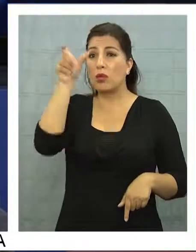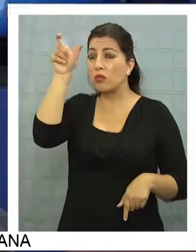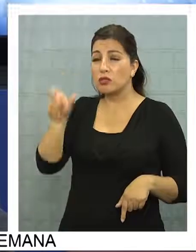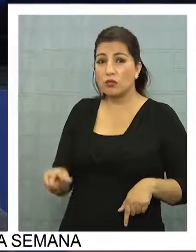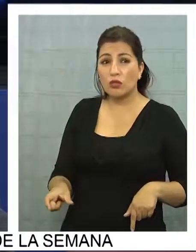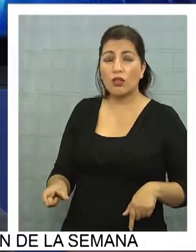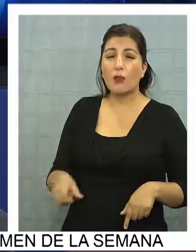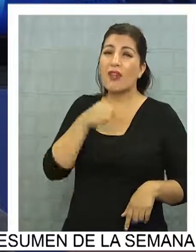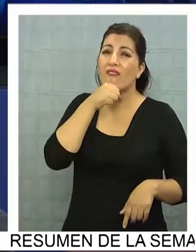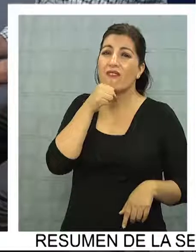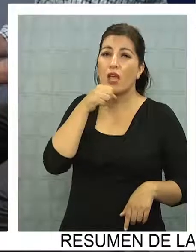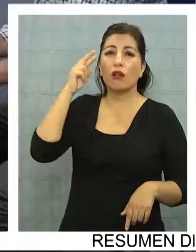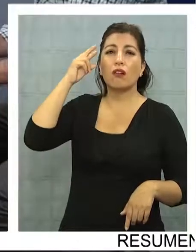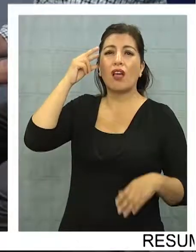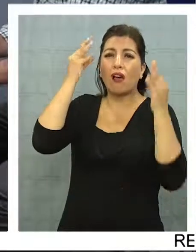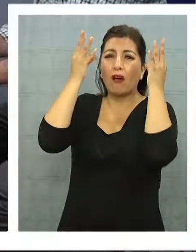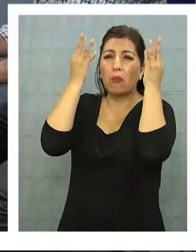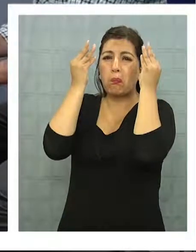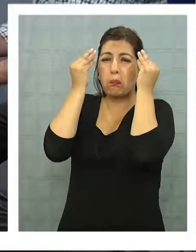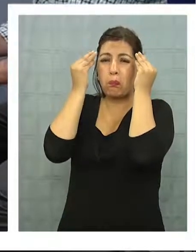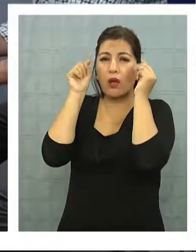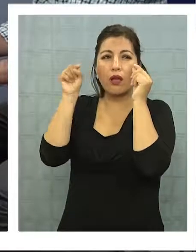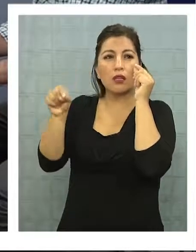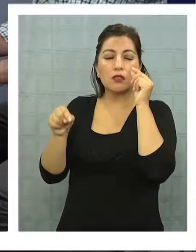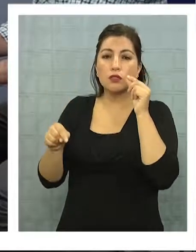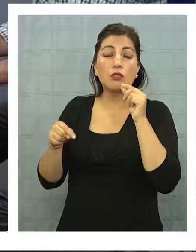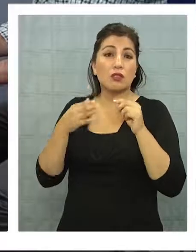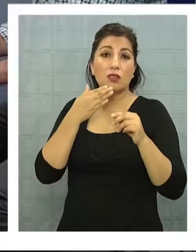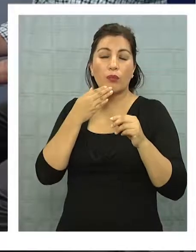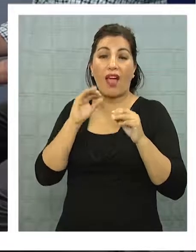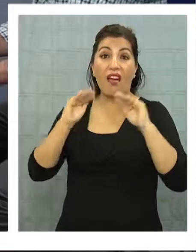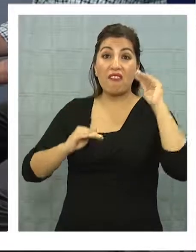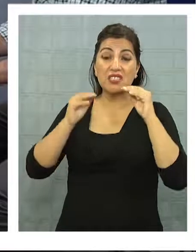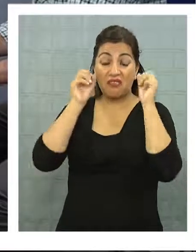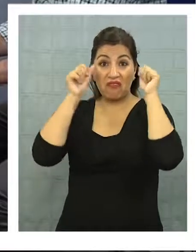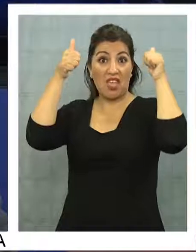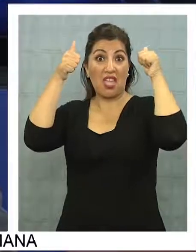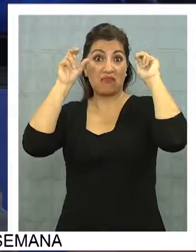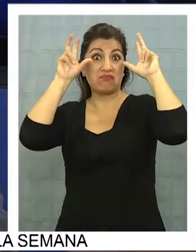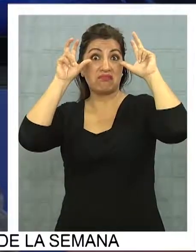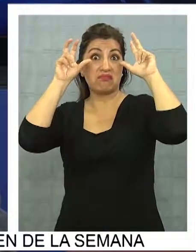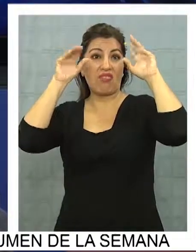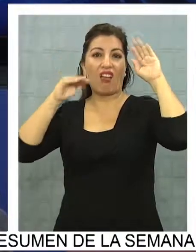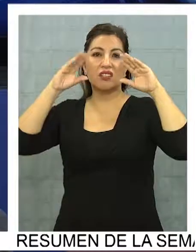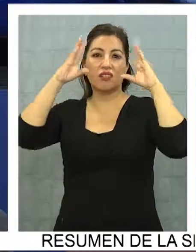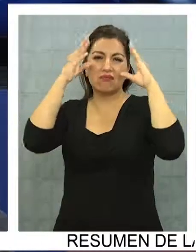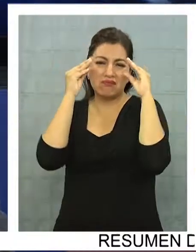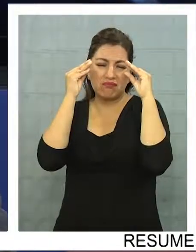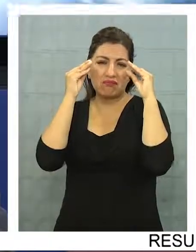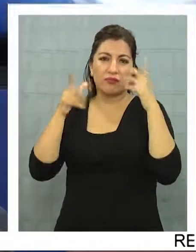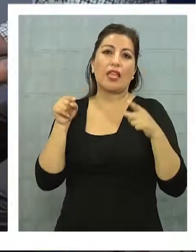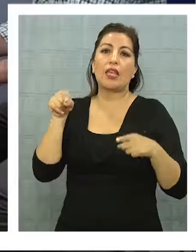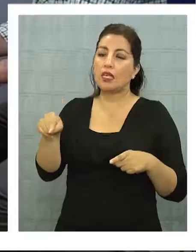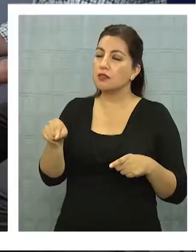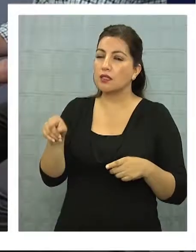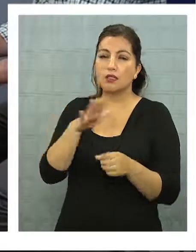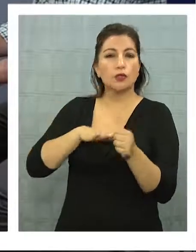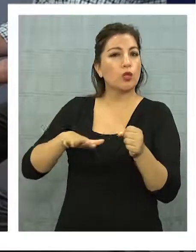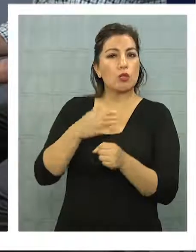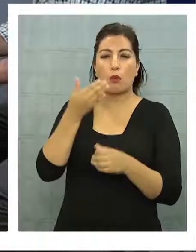un tal retroceso que le iban a enmendar la plana de esa manera desde fuera. Pero también prometimos que iban a dar juicio y juicios han habido.